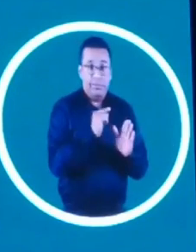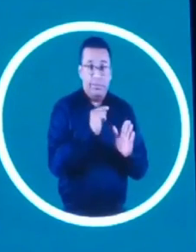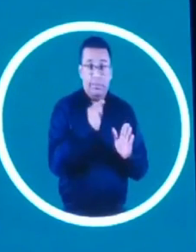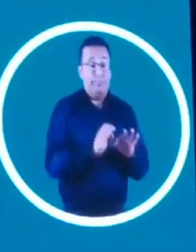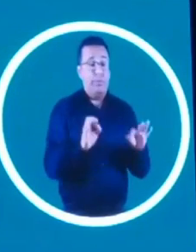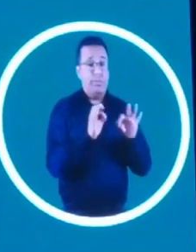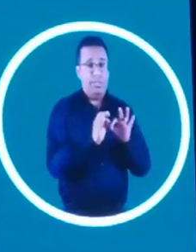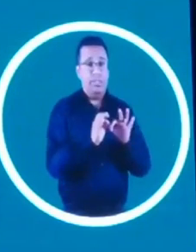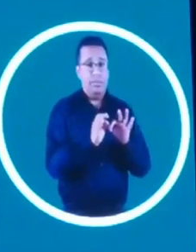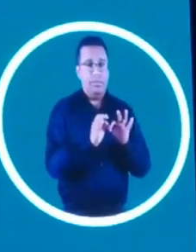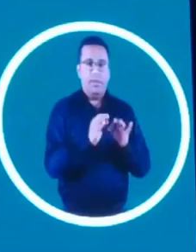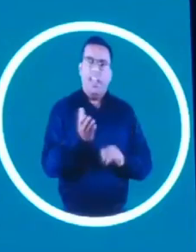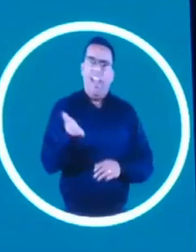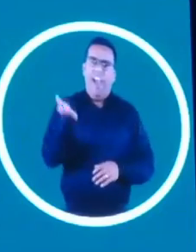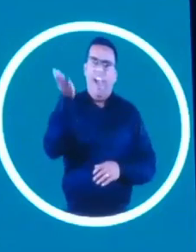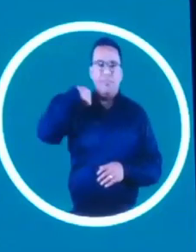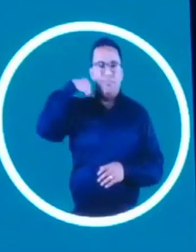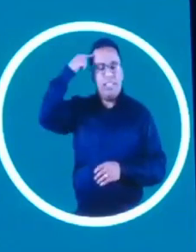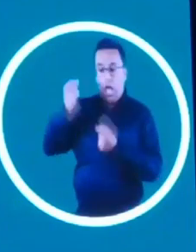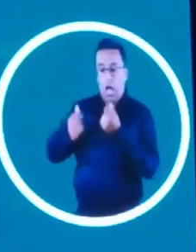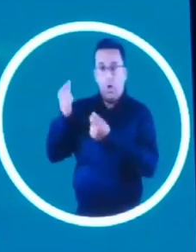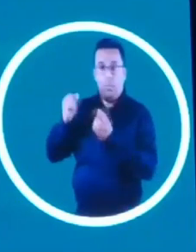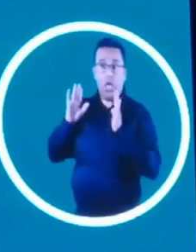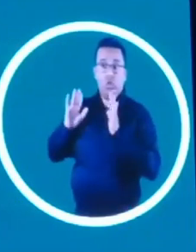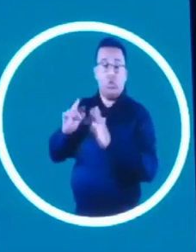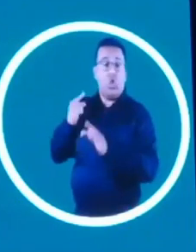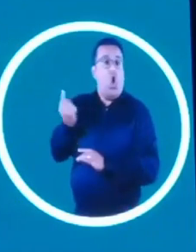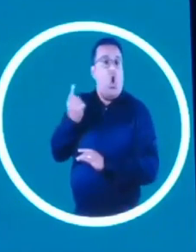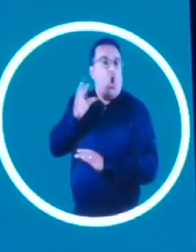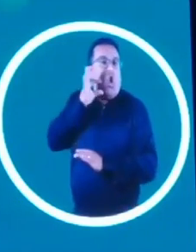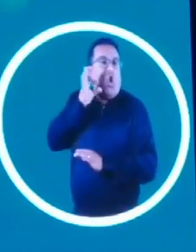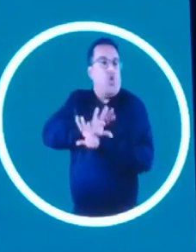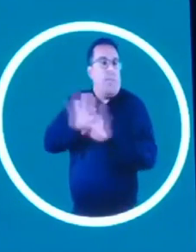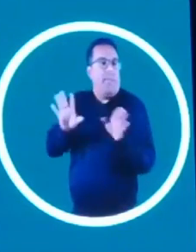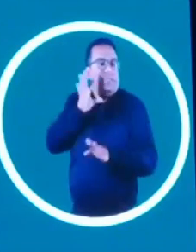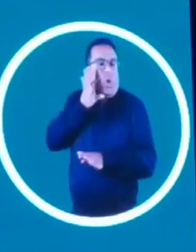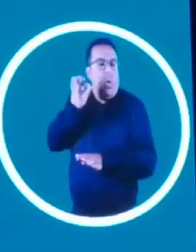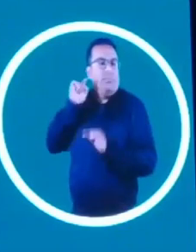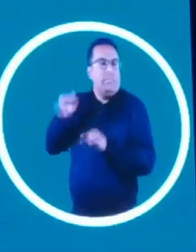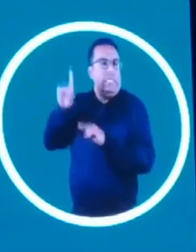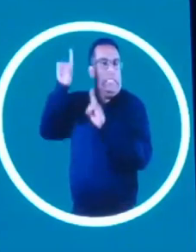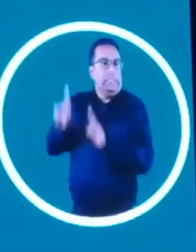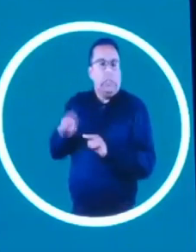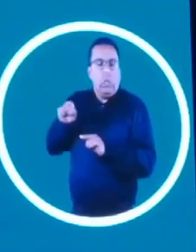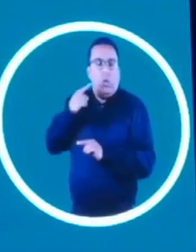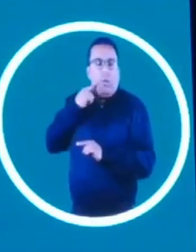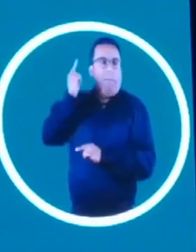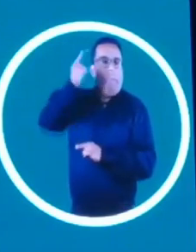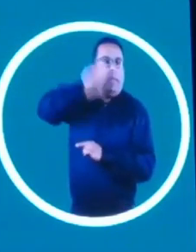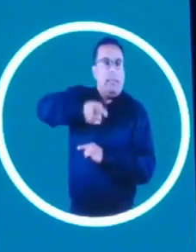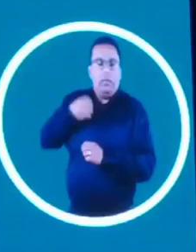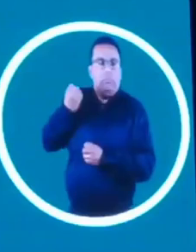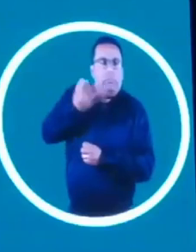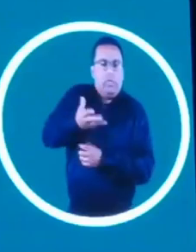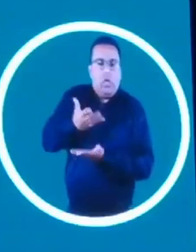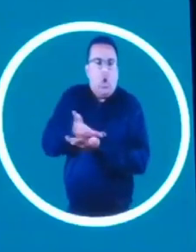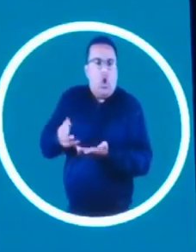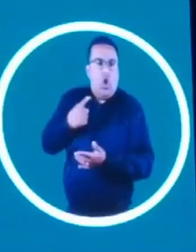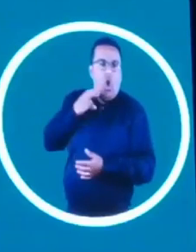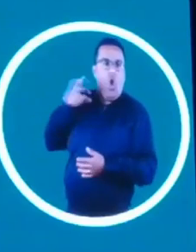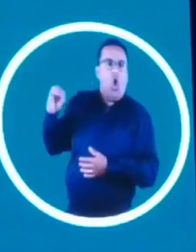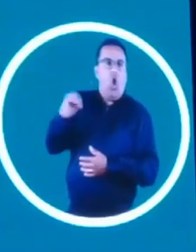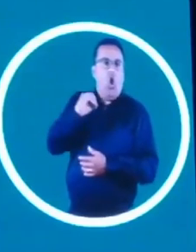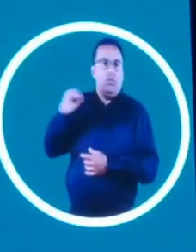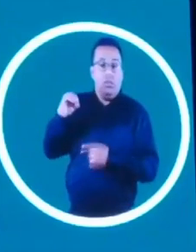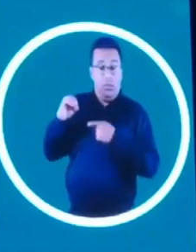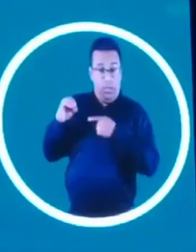que la economía era de los hombres y que eran los hombres que tenían que definir y manejar la economía. Hoy yo